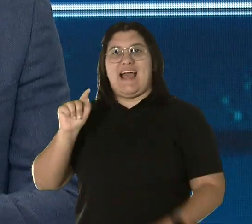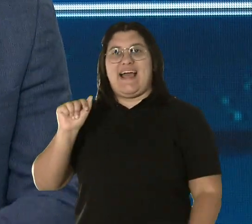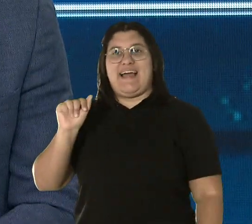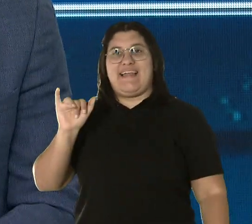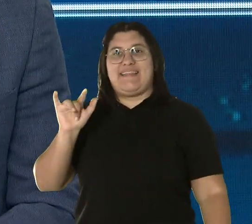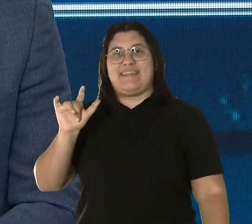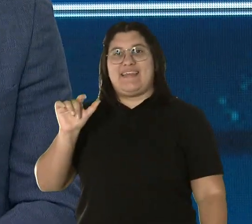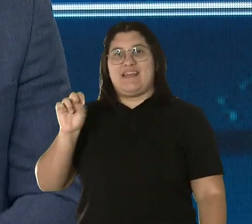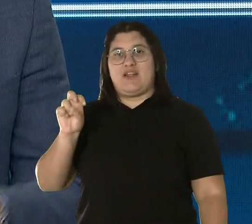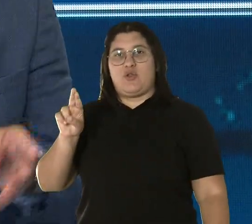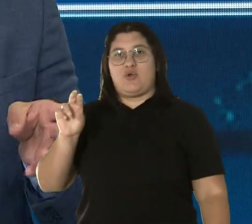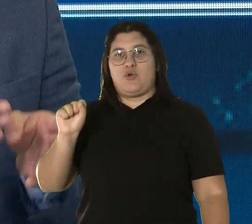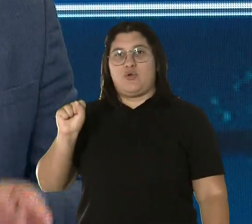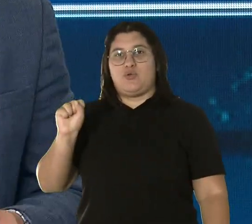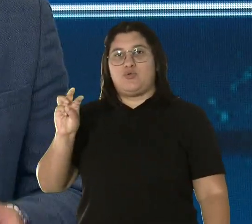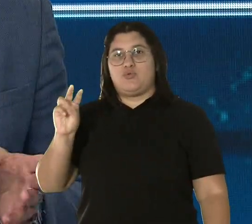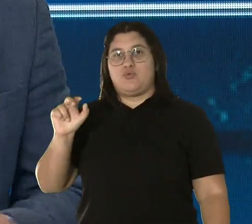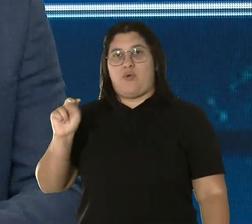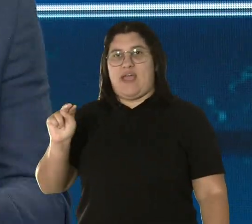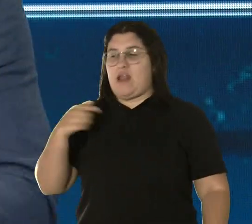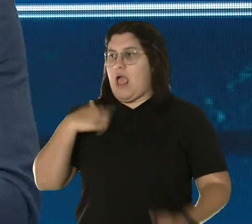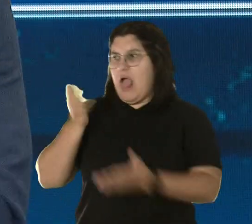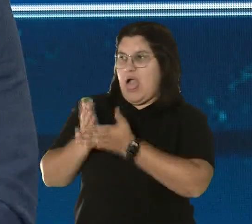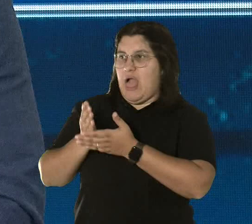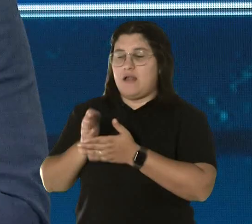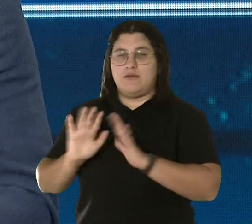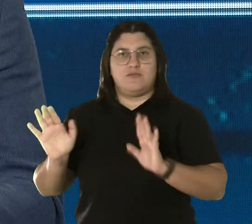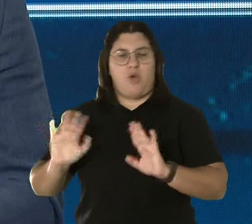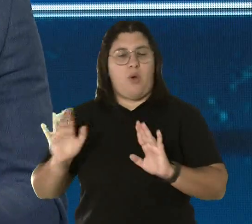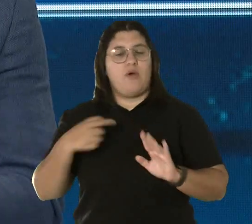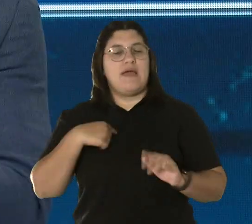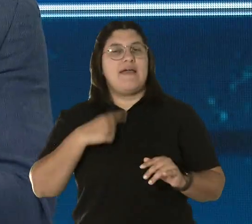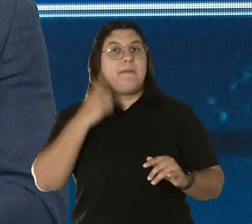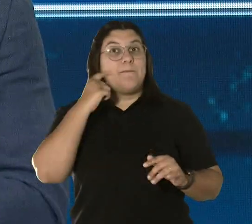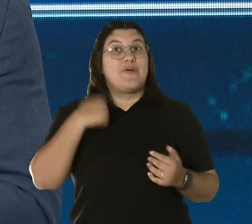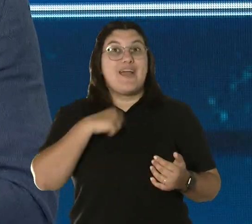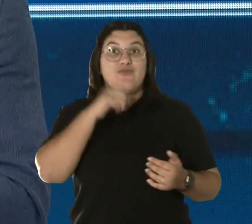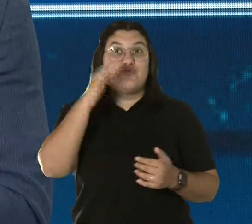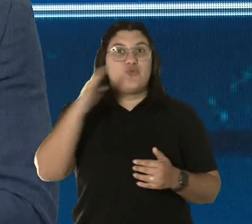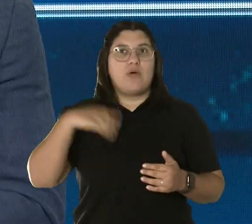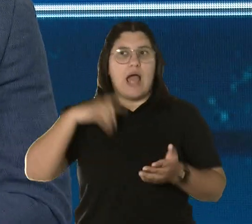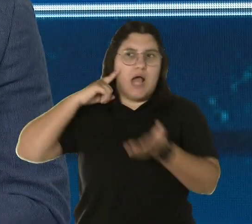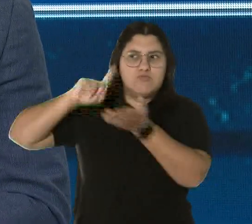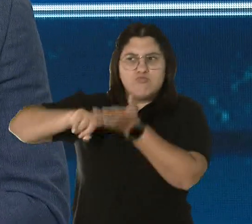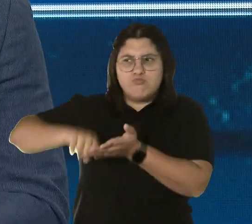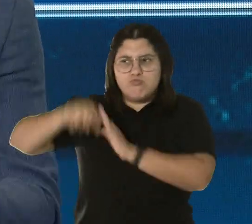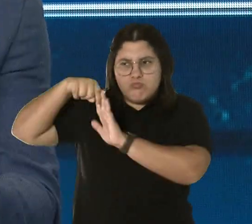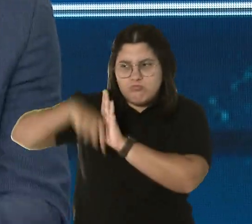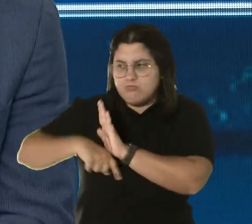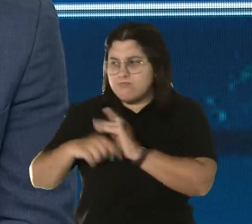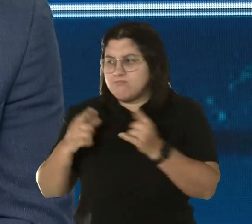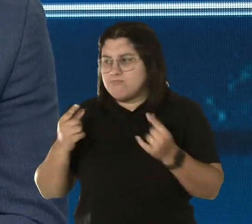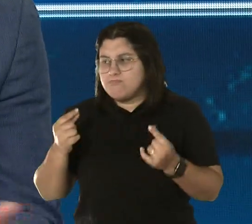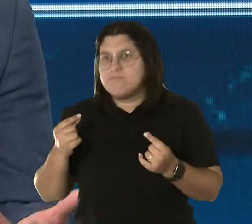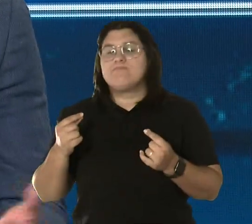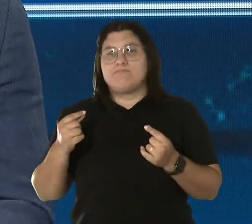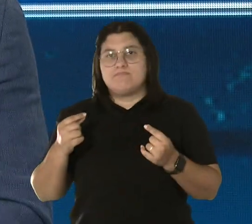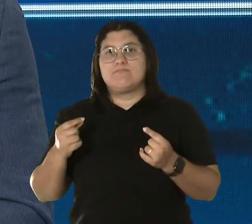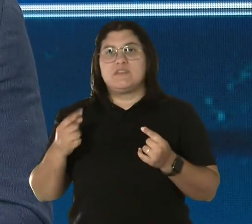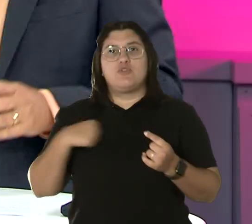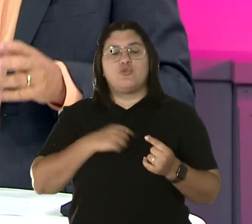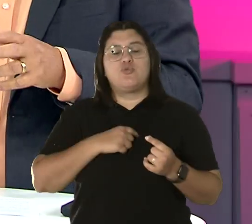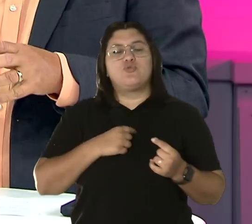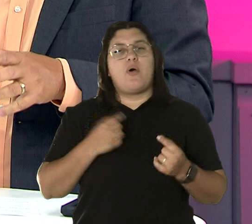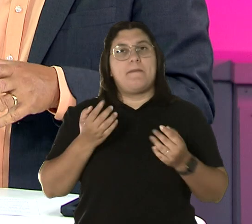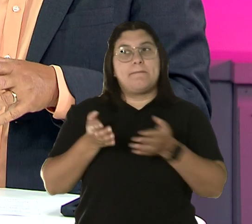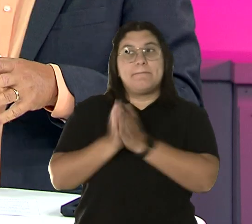fue la falta de información que nunca se sometió para validar lo que ellos querían hacer, que era lo mismo que nosotros le pedíamos. Sin